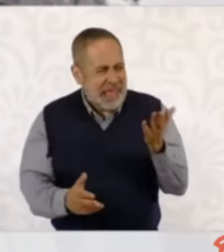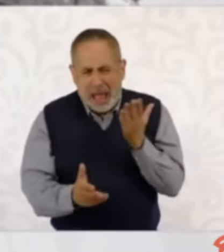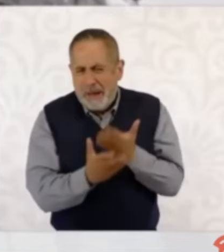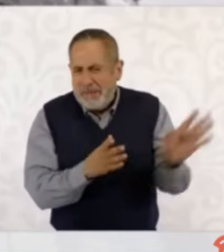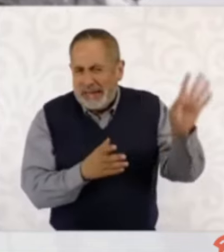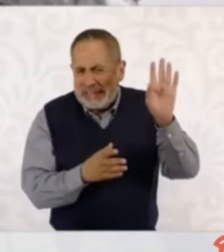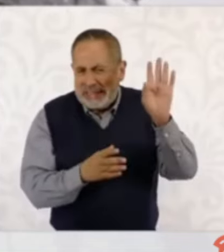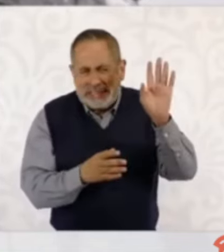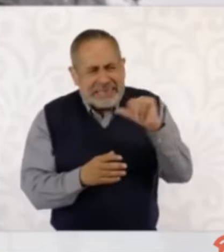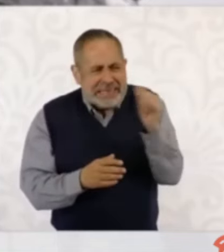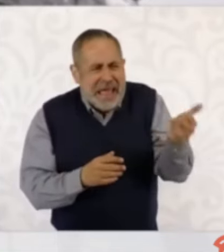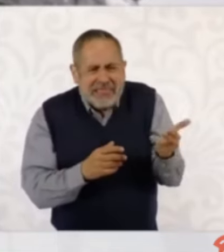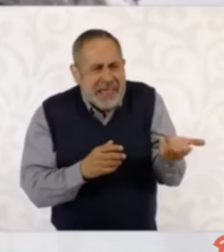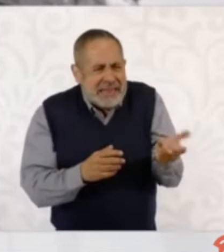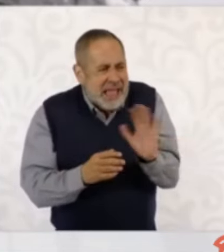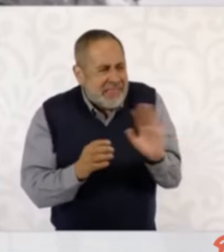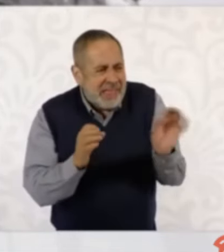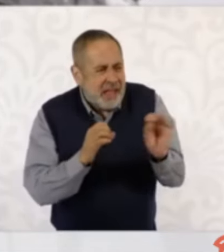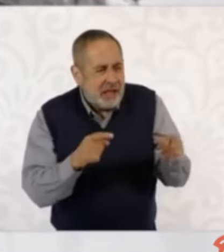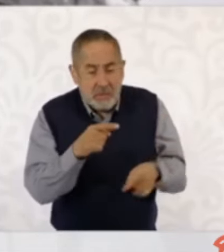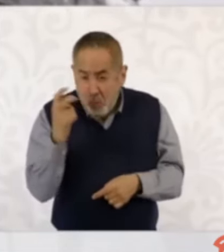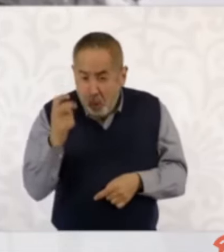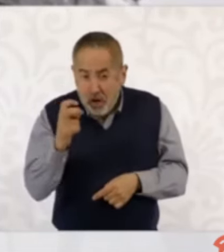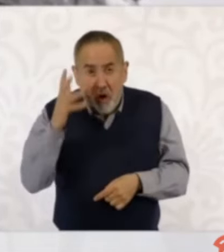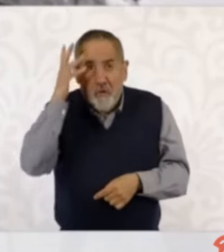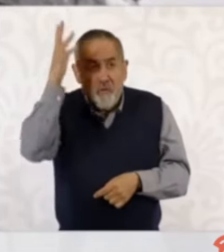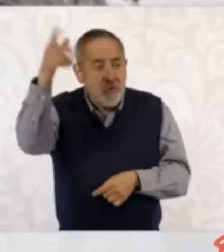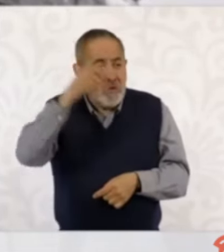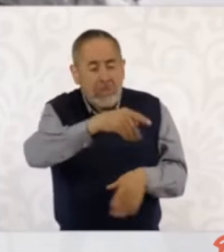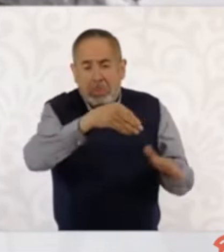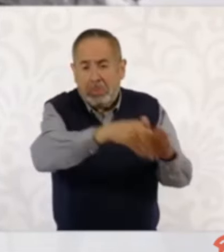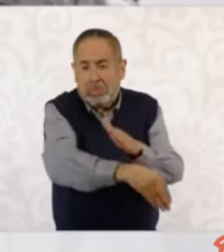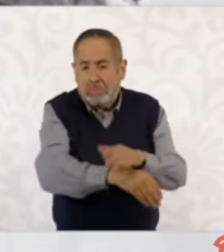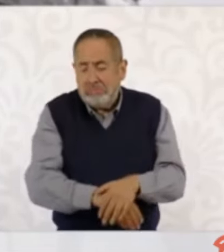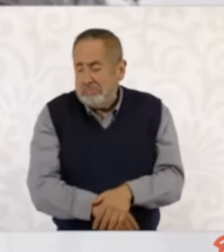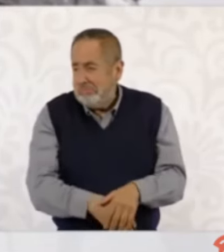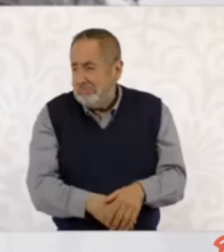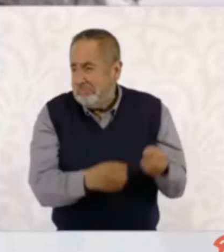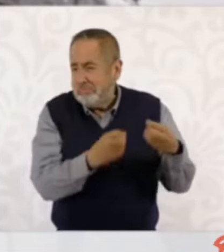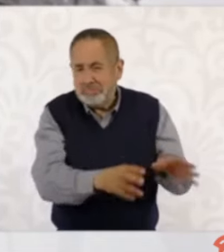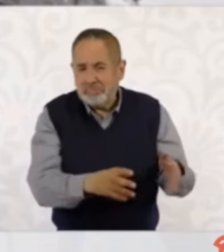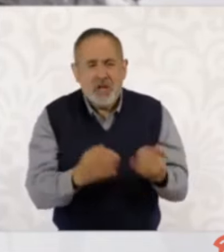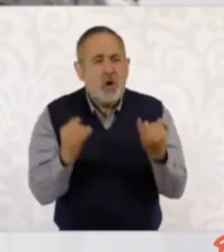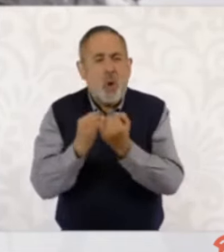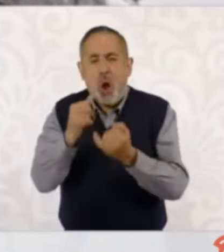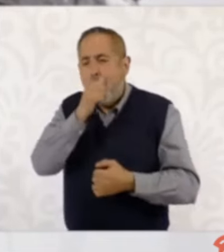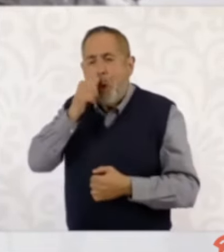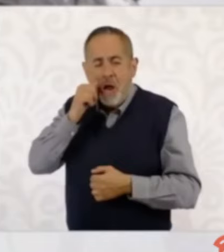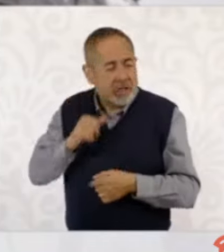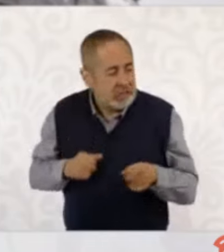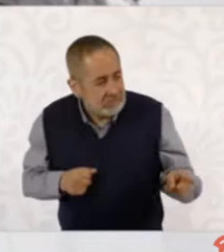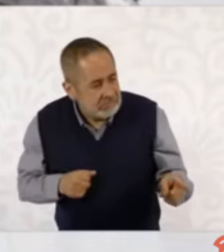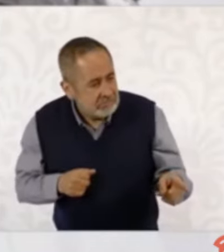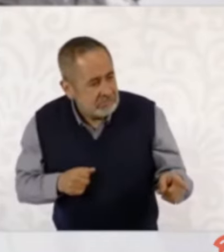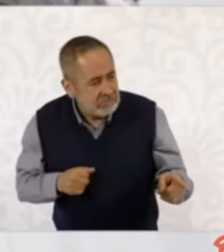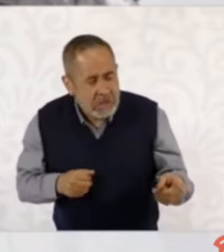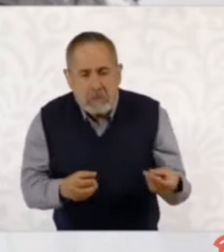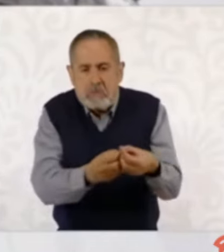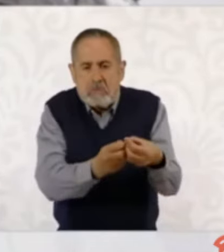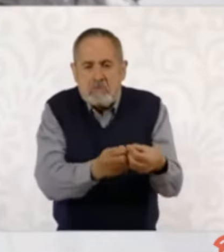Por eso no tienen futuro. Como diría Juárez, están moralmente